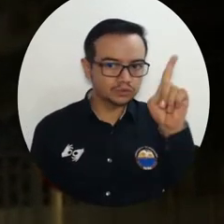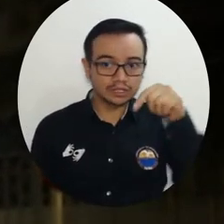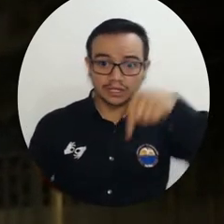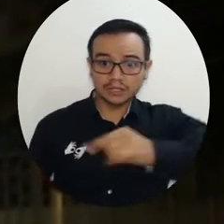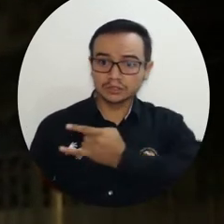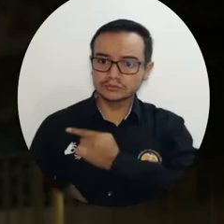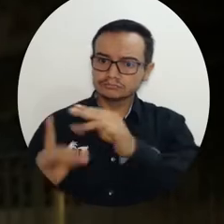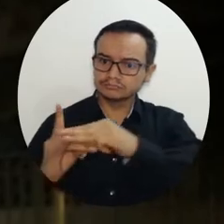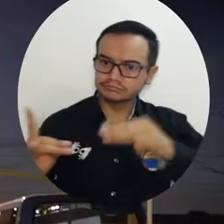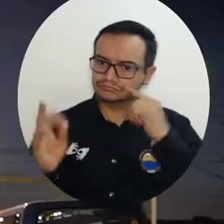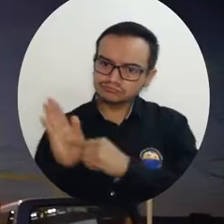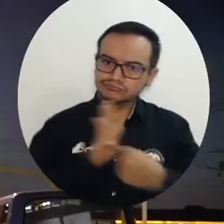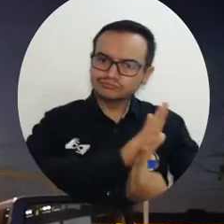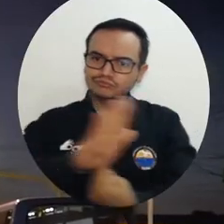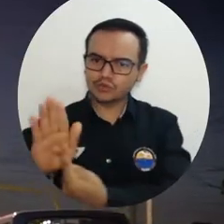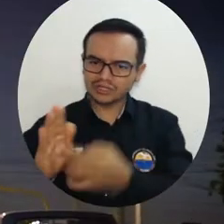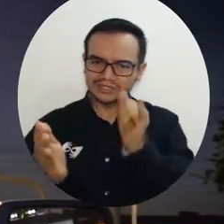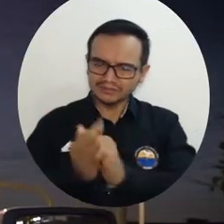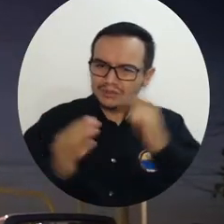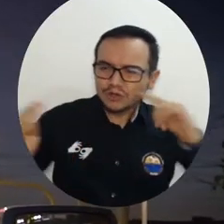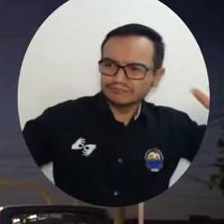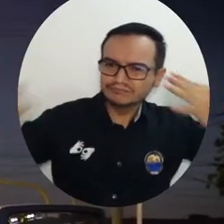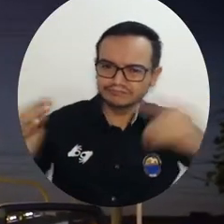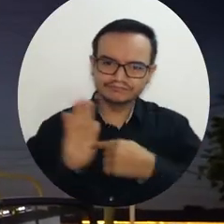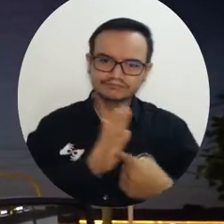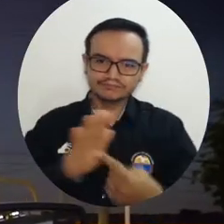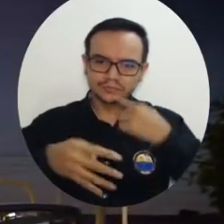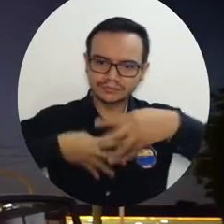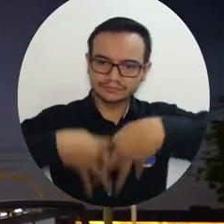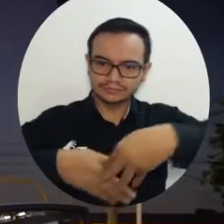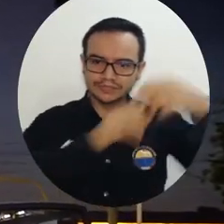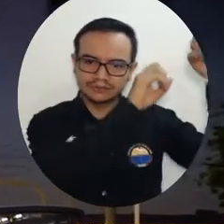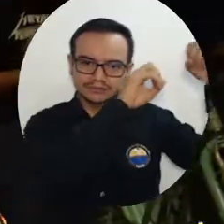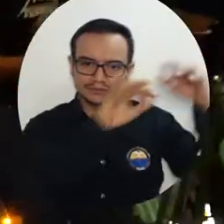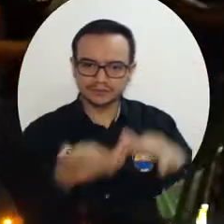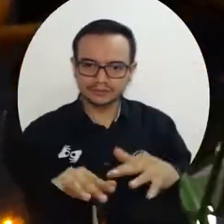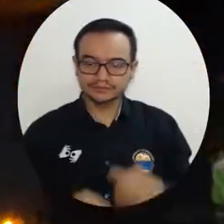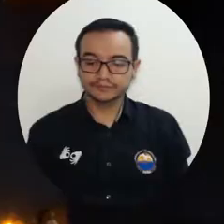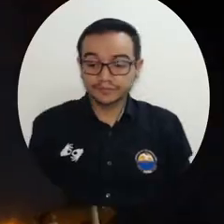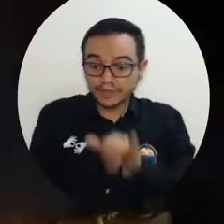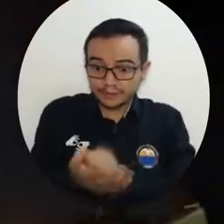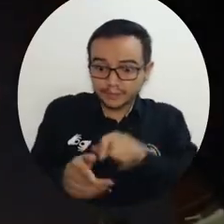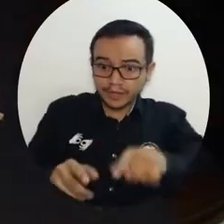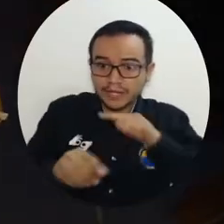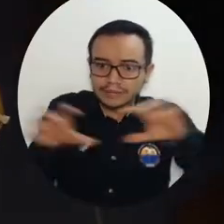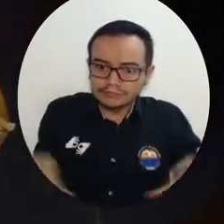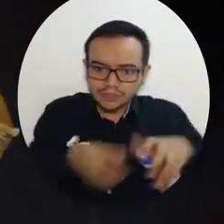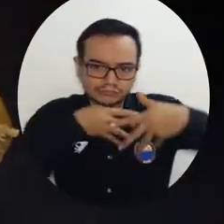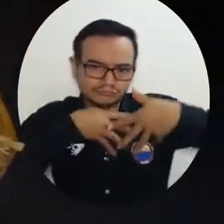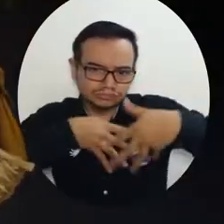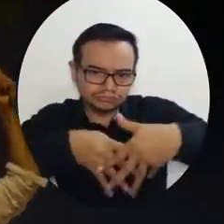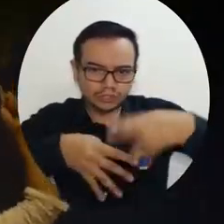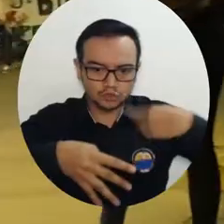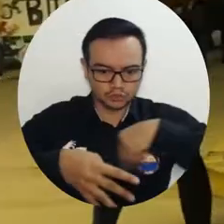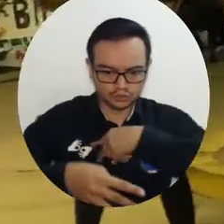Por eso hoy la Universidad Magdalena se ha manifestado y se ha hecho escuchar con la Marcha de la Luz. Con estas actividades, la